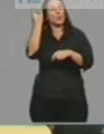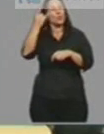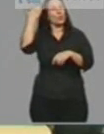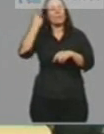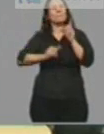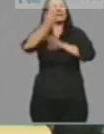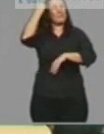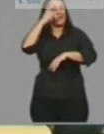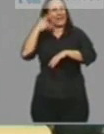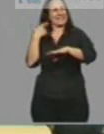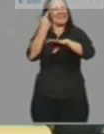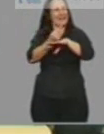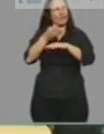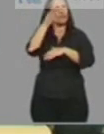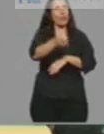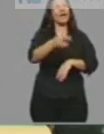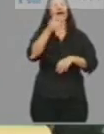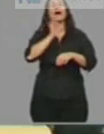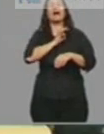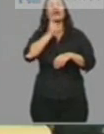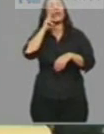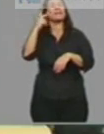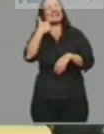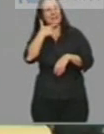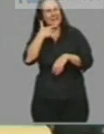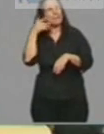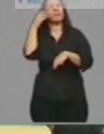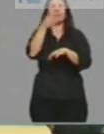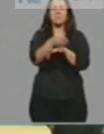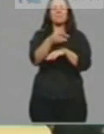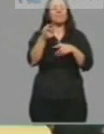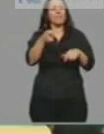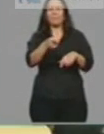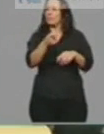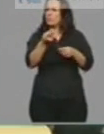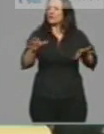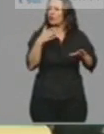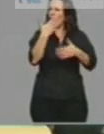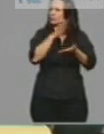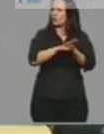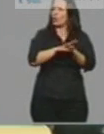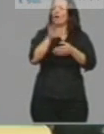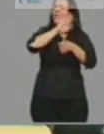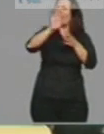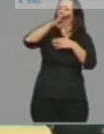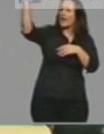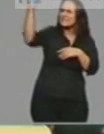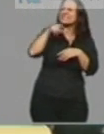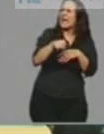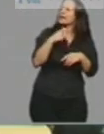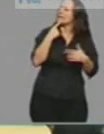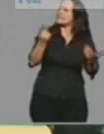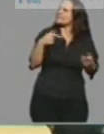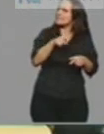que le tocó asistir, que fue septiembre del año 2003, encaró decididamente este tema de la deuda externa y sostuvo que era